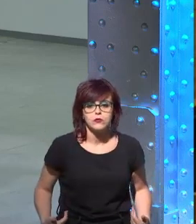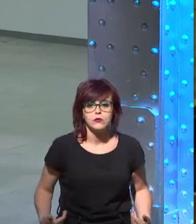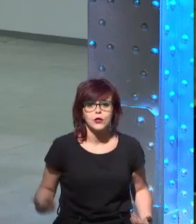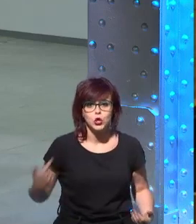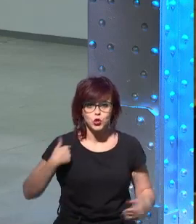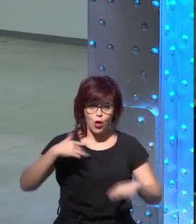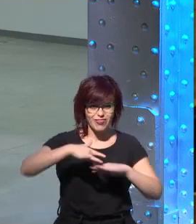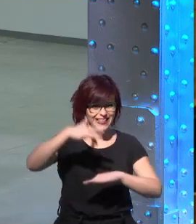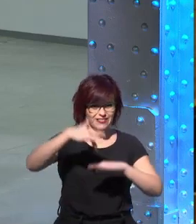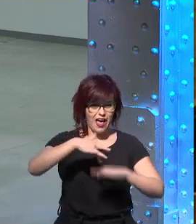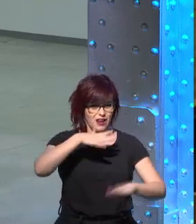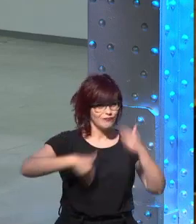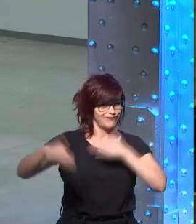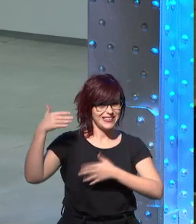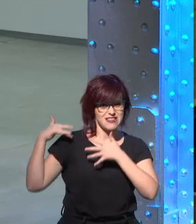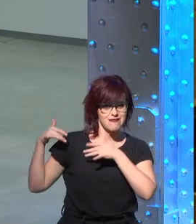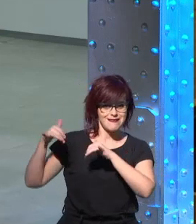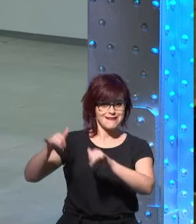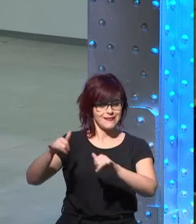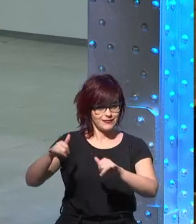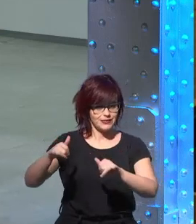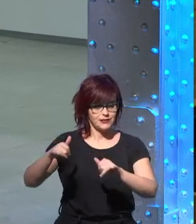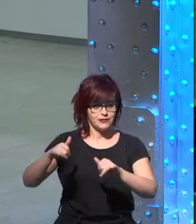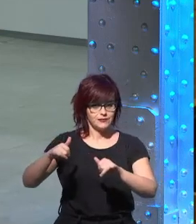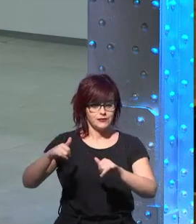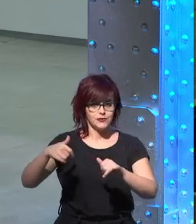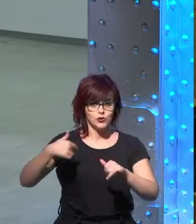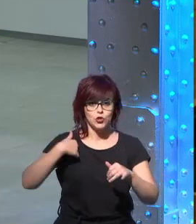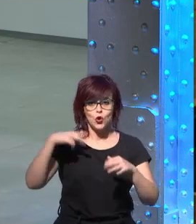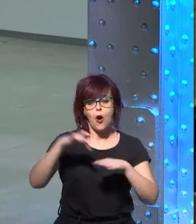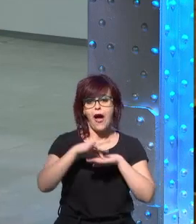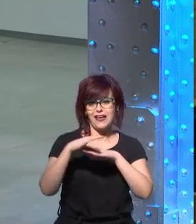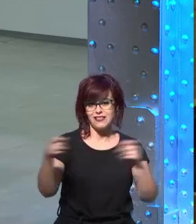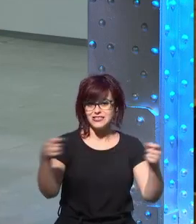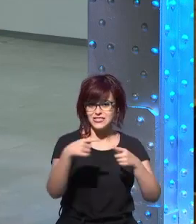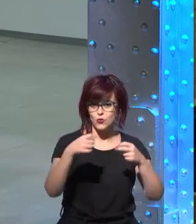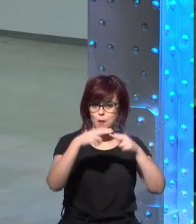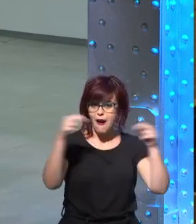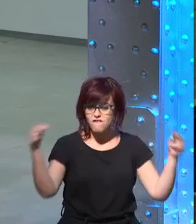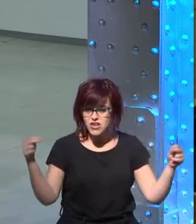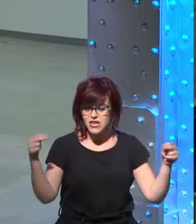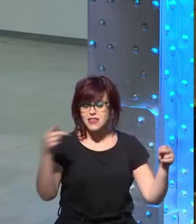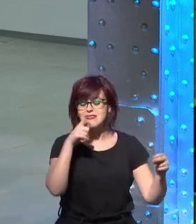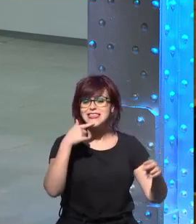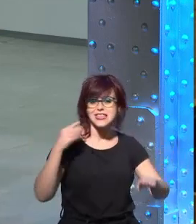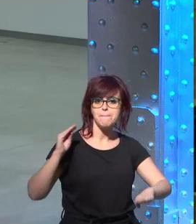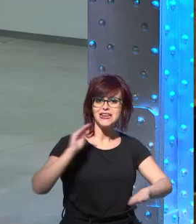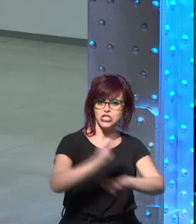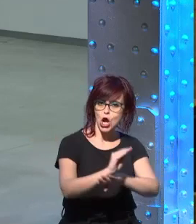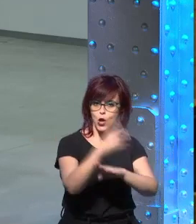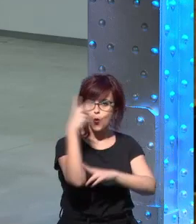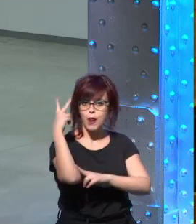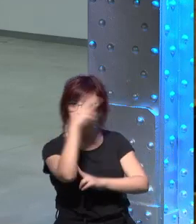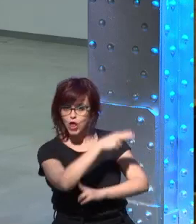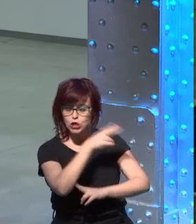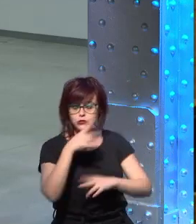era digital para nada y yo era agente de seguros en Mapfre Inversión y Jubilación. Mi